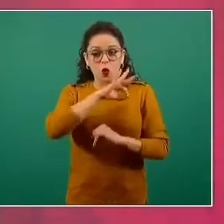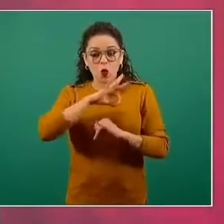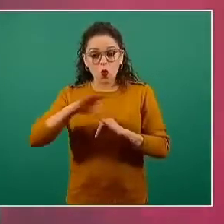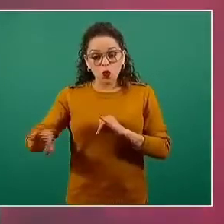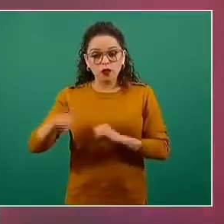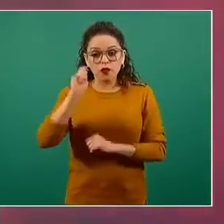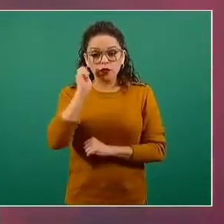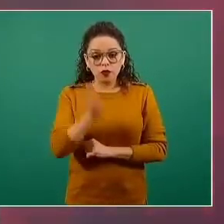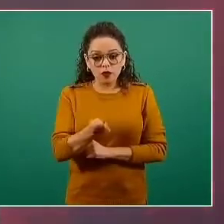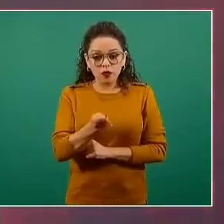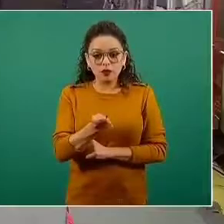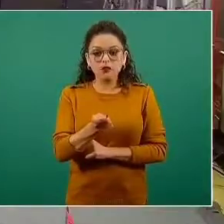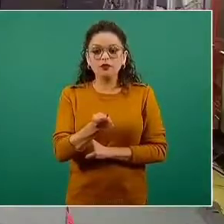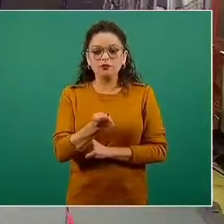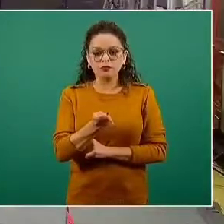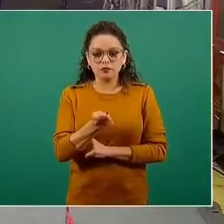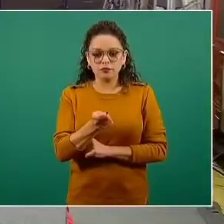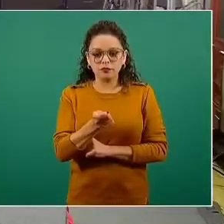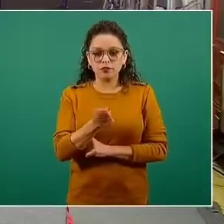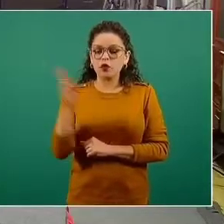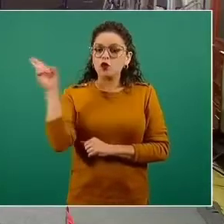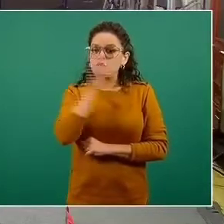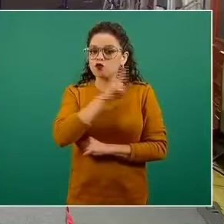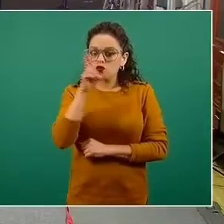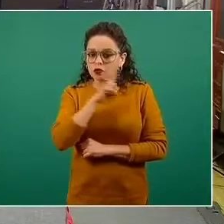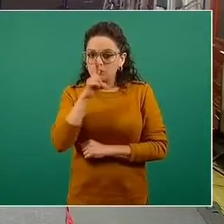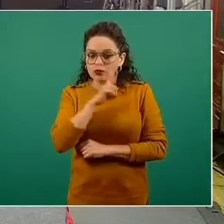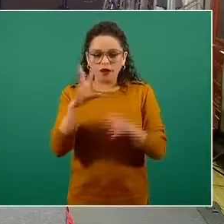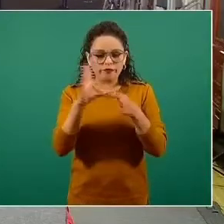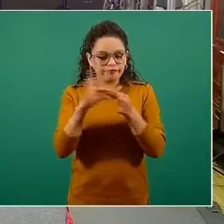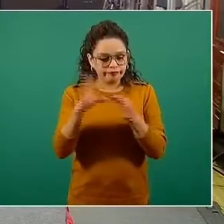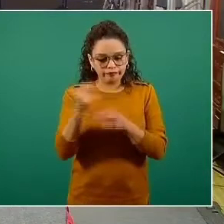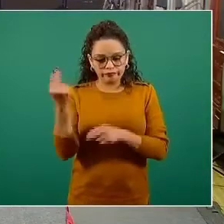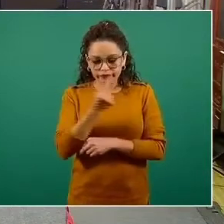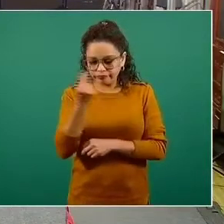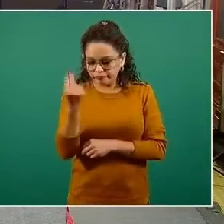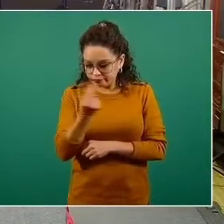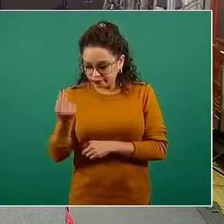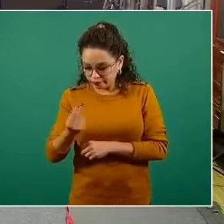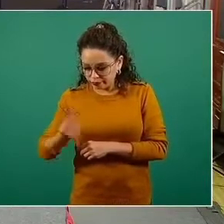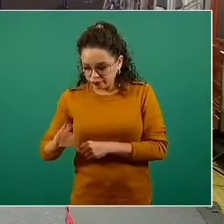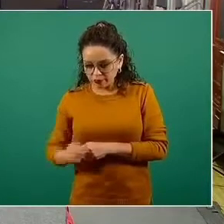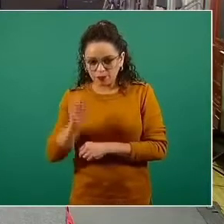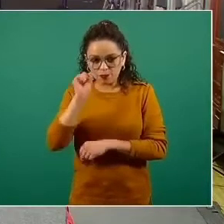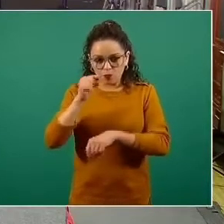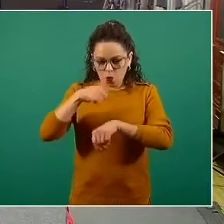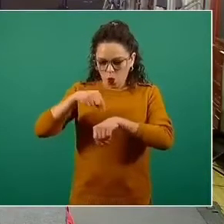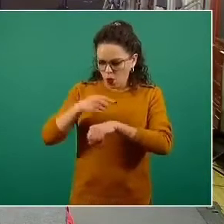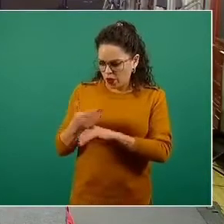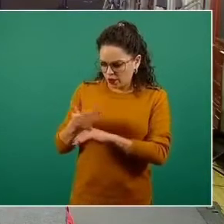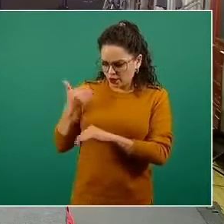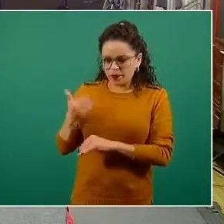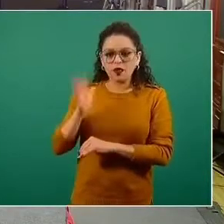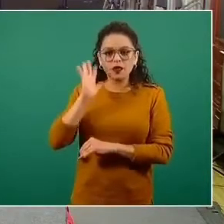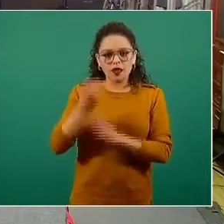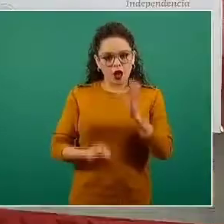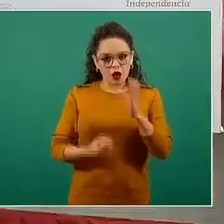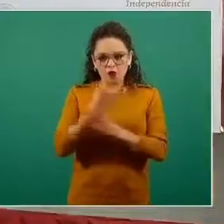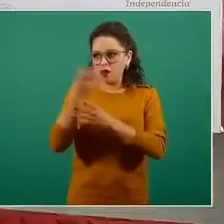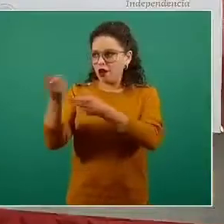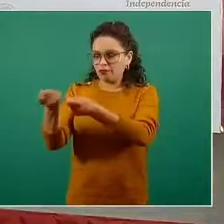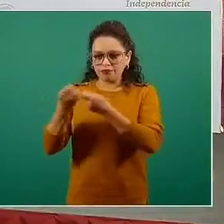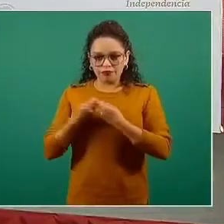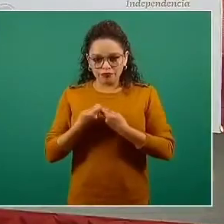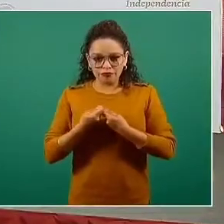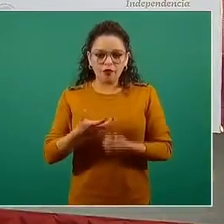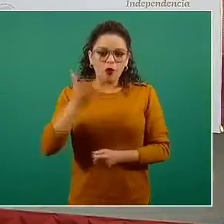de enmiendas que hizo Rusia. Hace unos pocos par de horas recibimos ya la nueva enmienda y